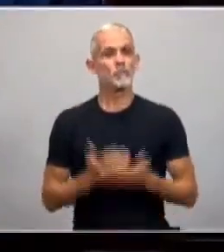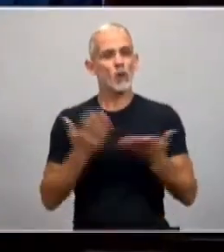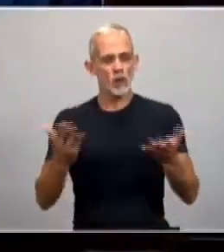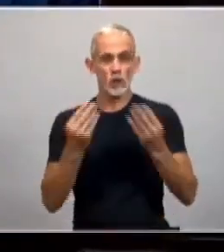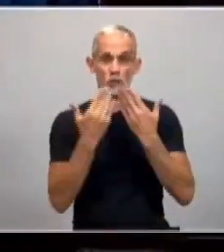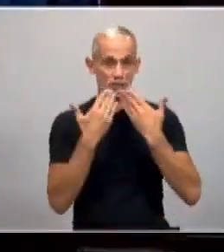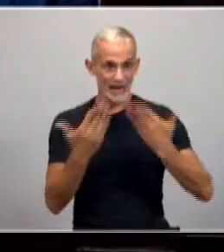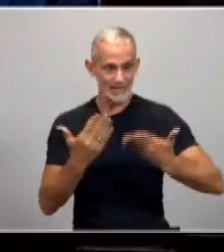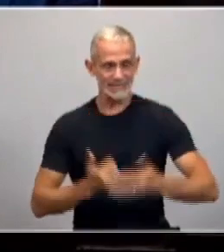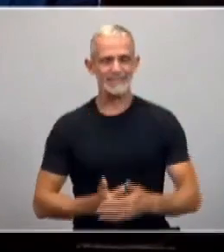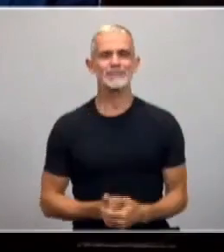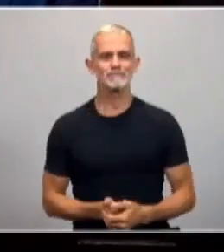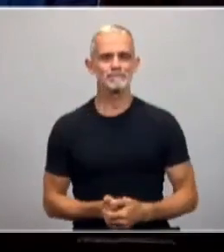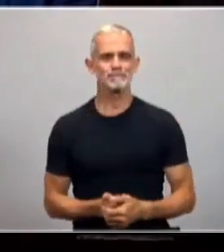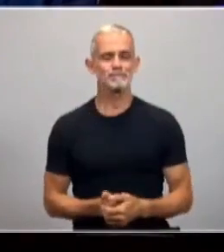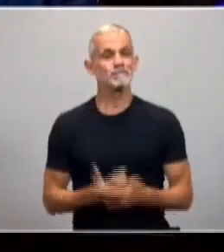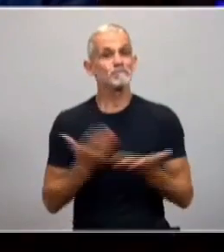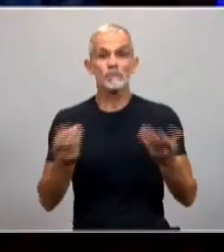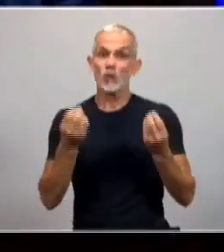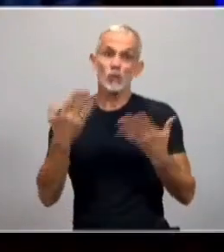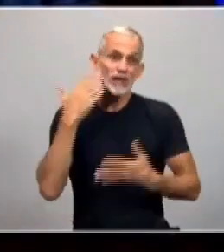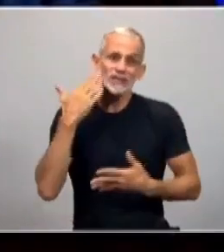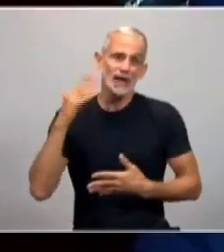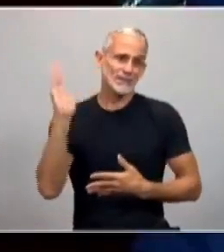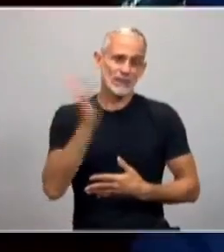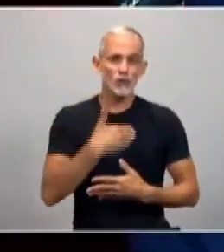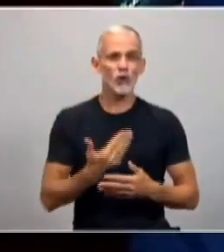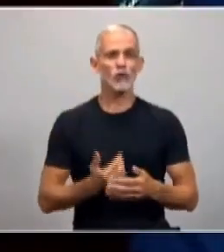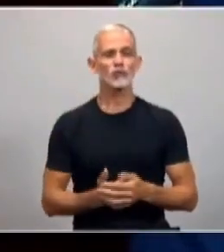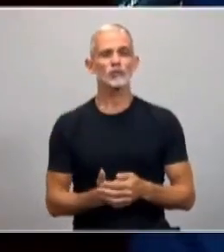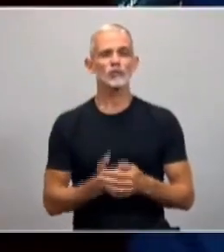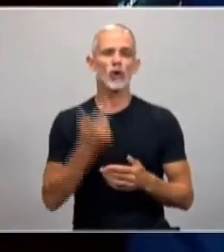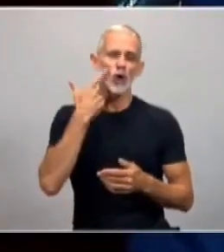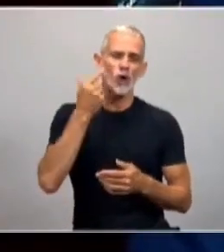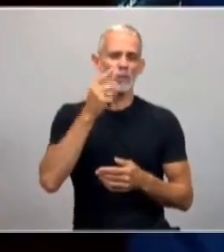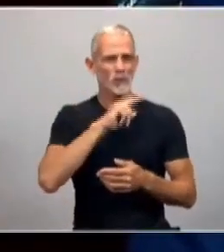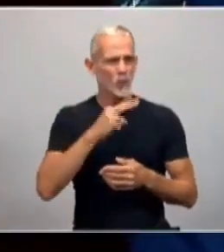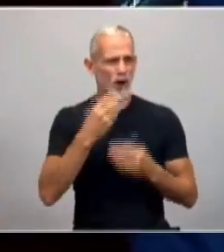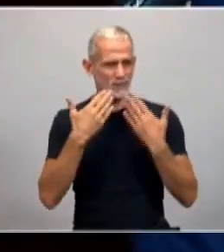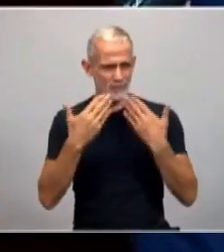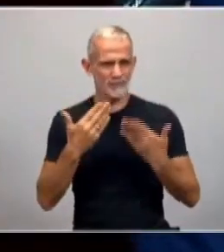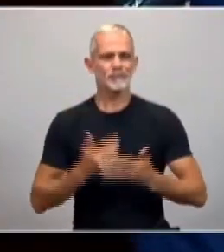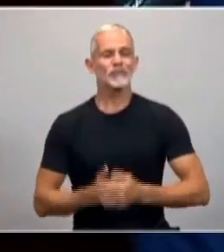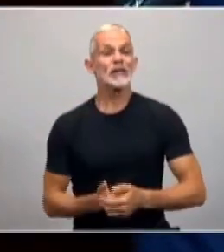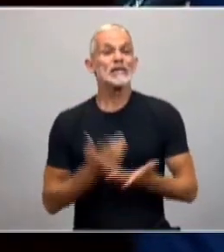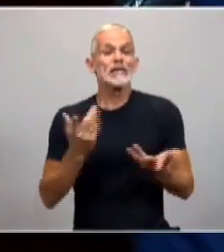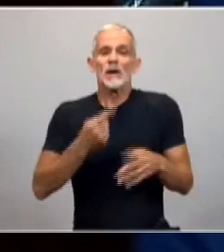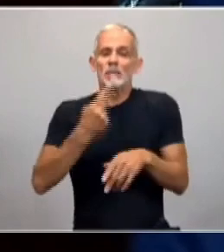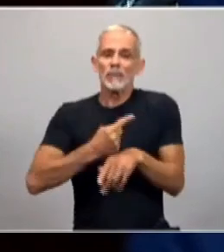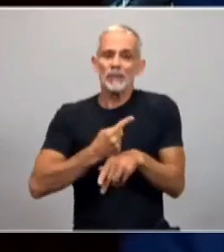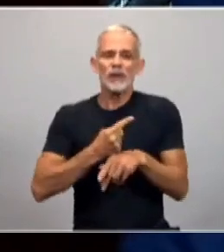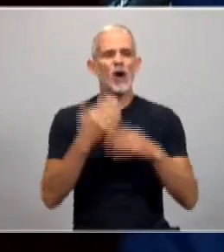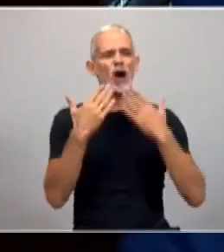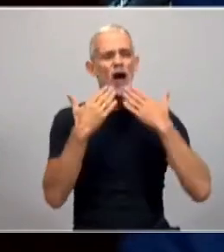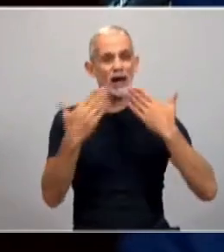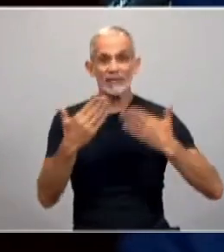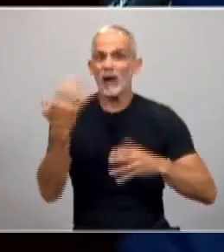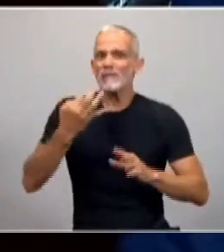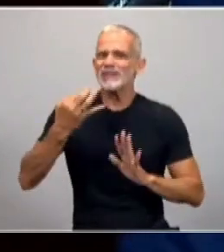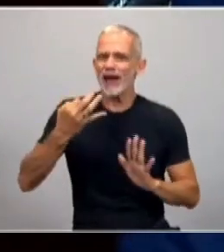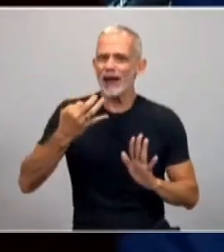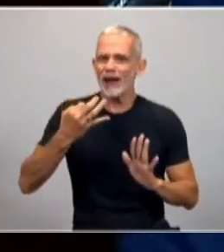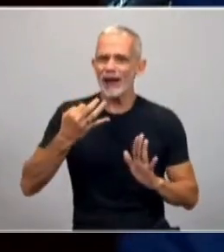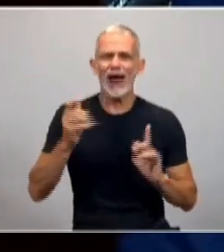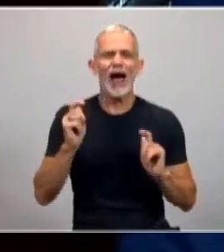Bueno, muchas gracias. Buenas tardes a todos y a todas. Quiero empezar con un agradecimiento